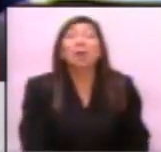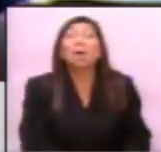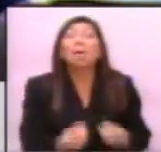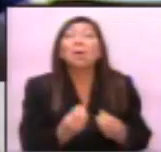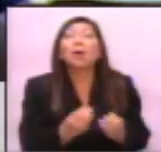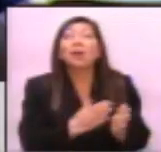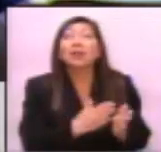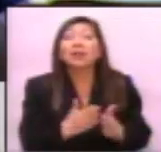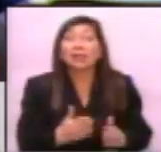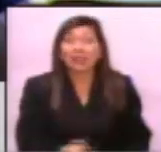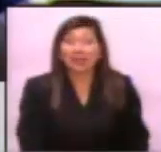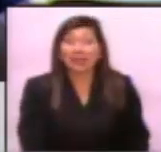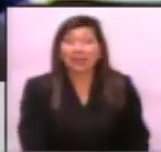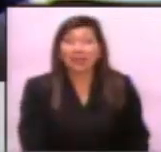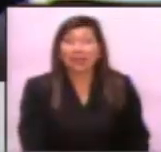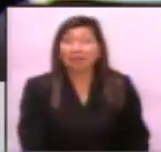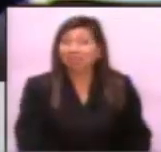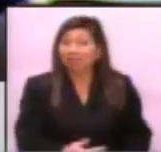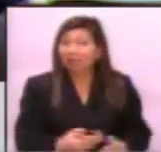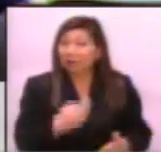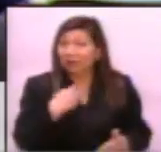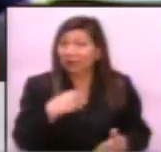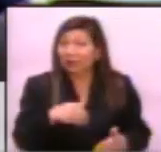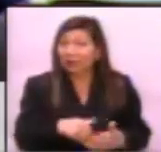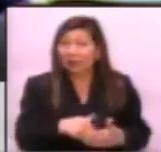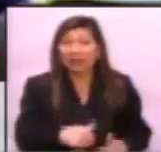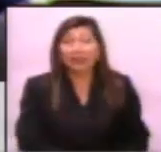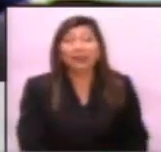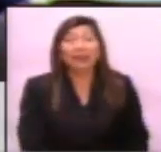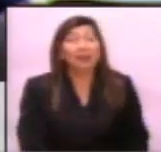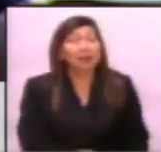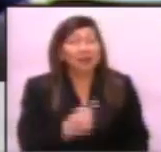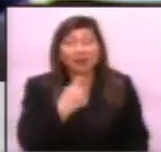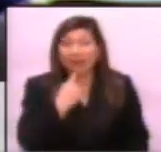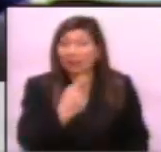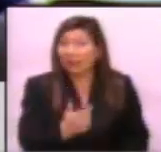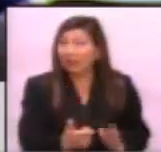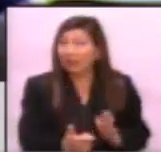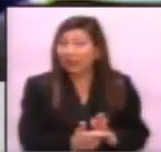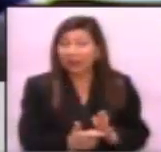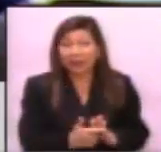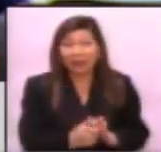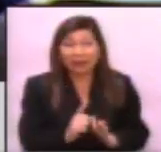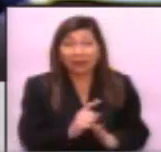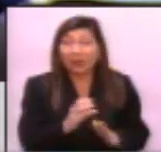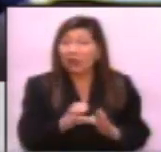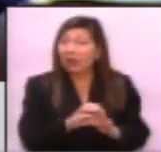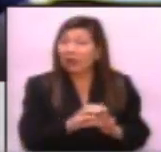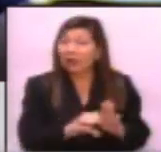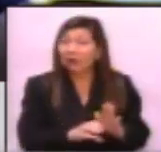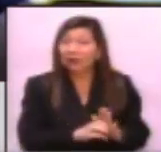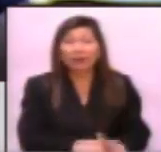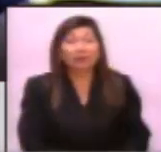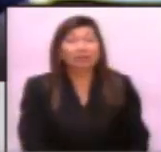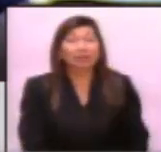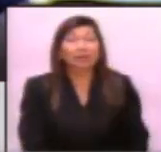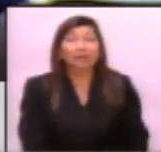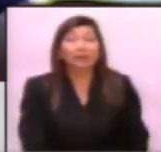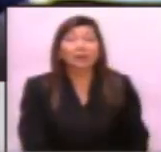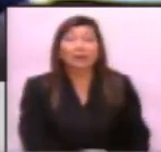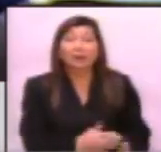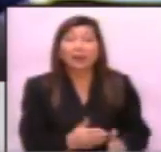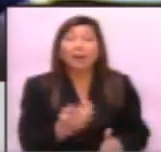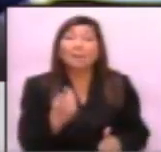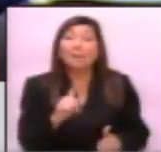la vacancia no sirve para adelantar elecciones. Eso no dice la ley. Eso no dice la Constitución. La